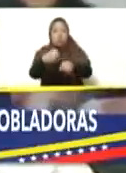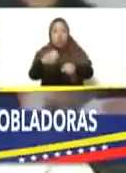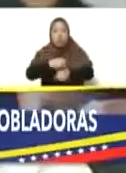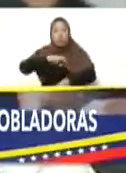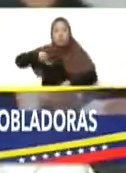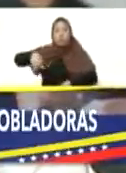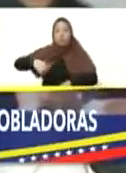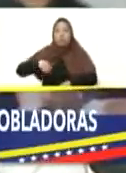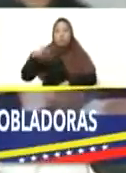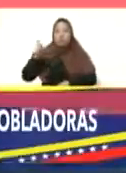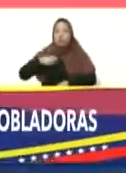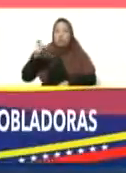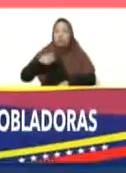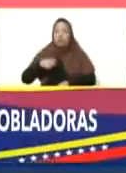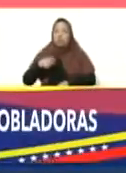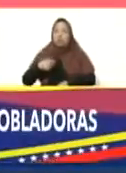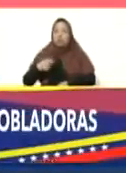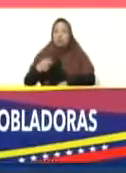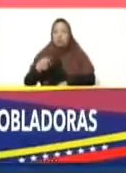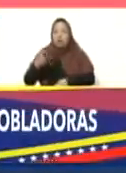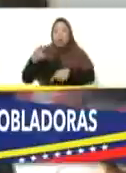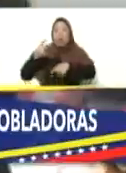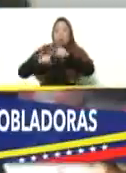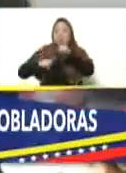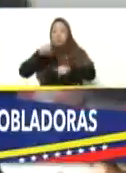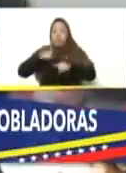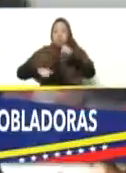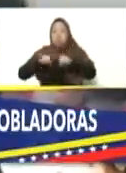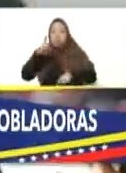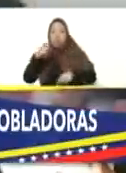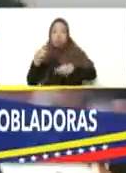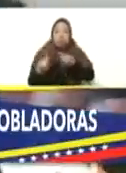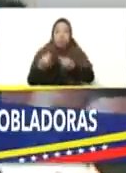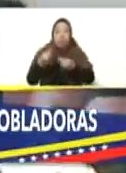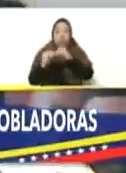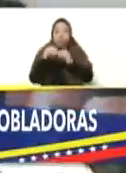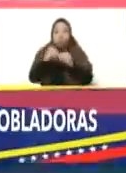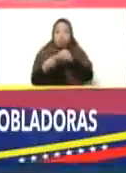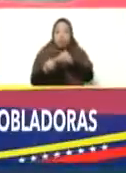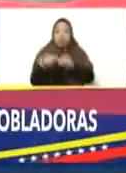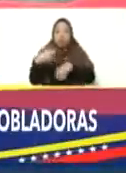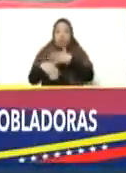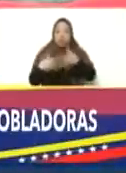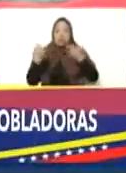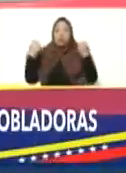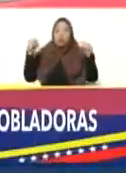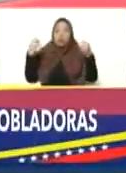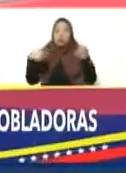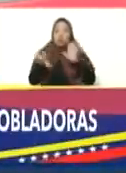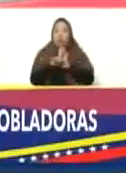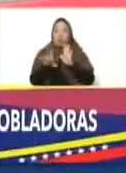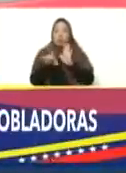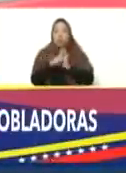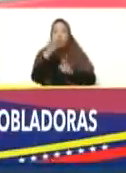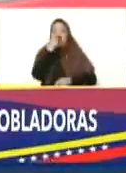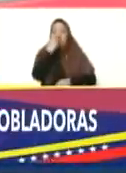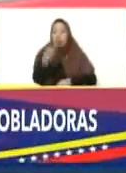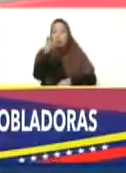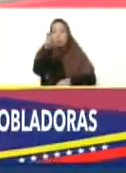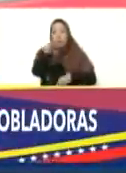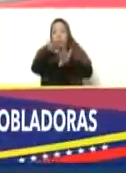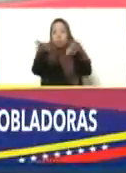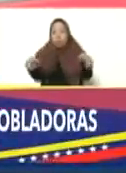nosotros que necesidad para el que me decía que meterle unos recursos hay que reparar con el árbol que me vas a visitar todos los